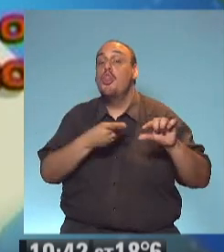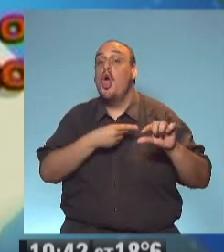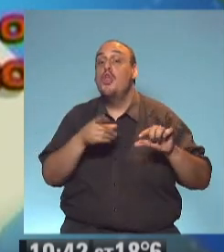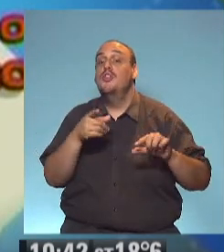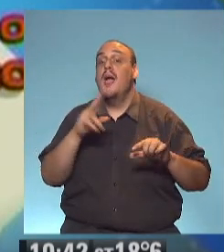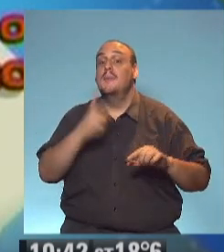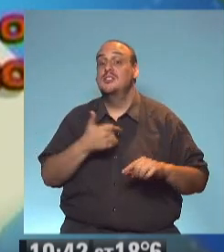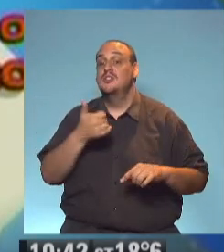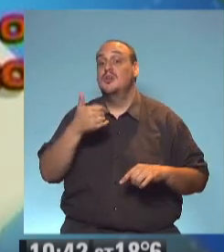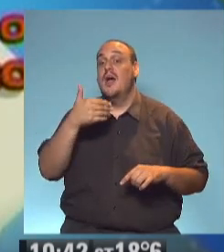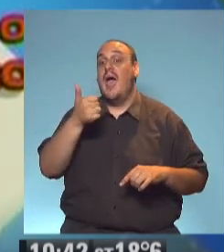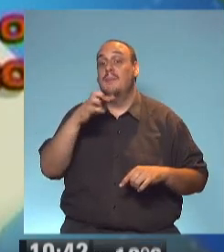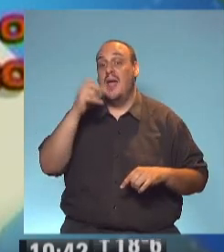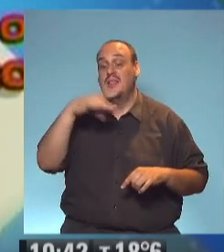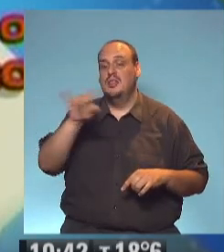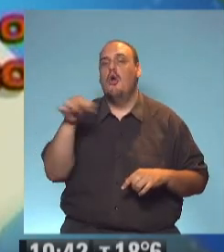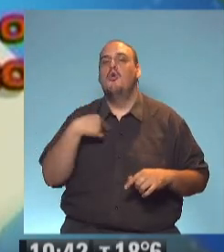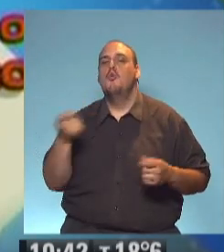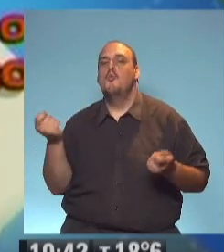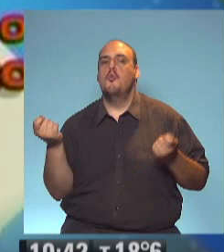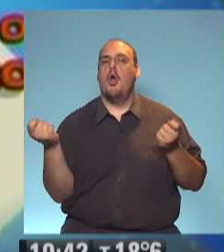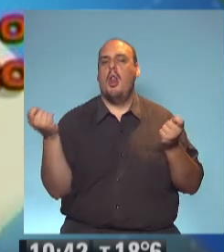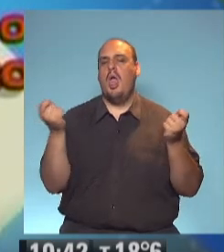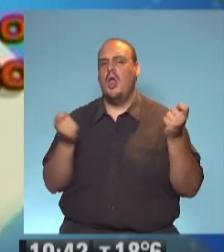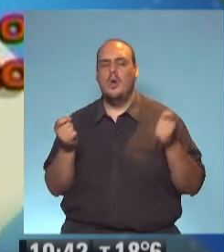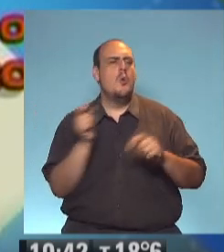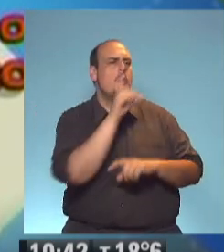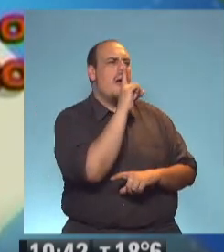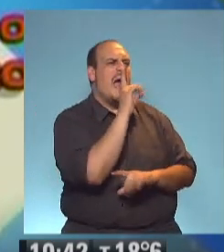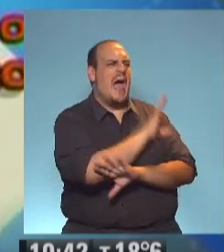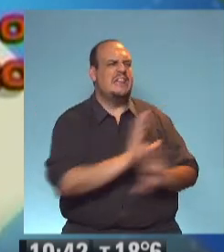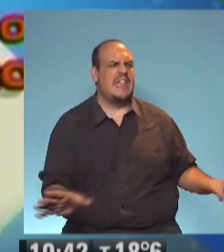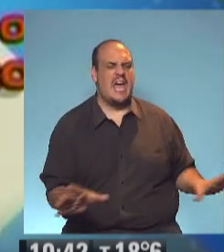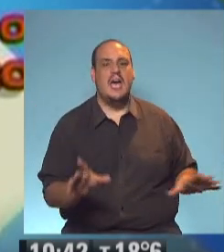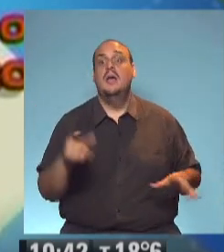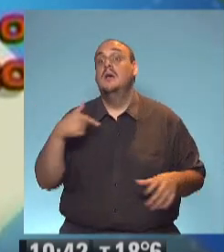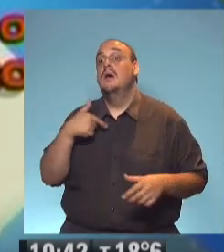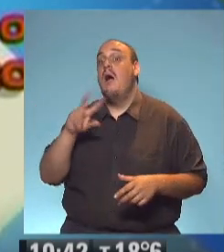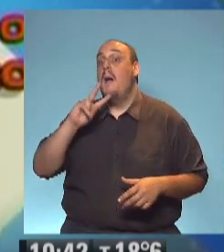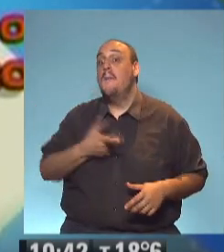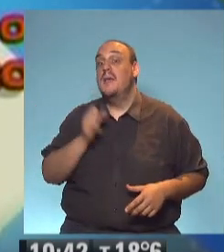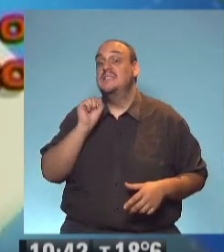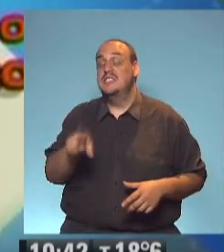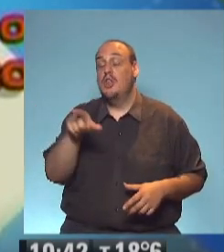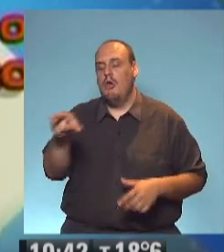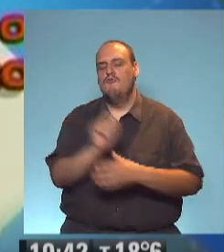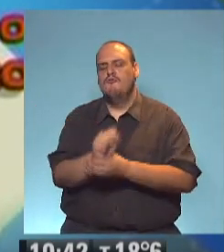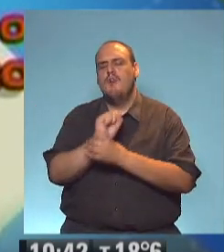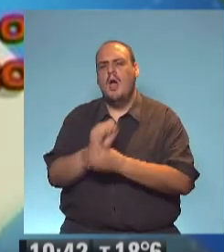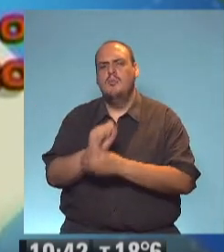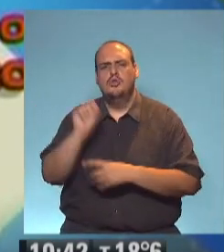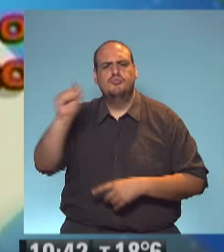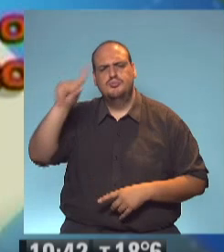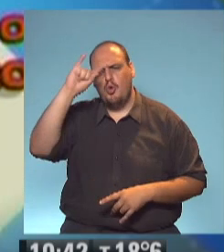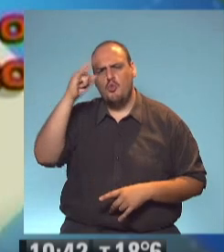Armando, el rey mexicano del bolero que... ¡Basta! Tampoco voy a decir dónde está el apellido de un famoso folclorista